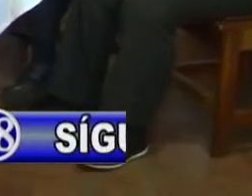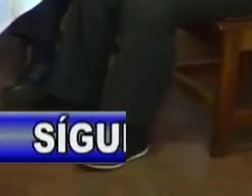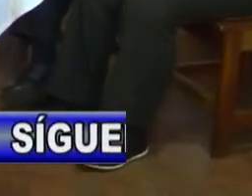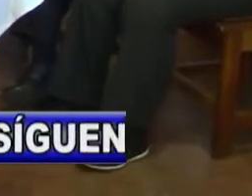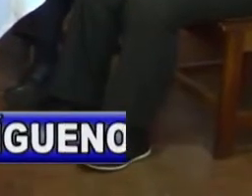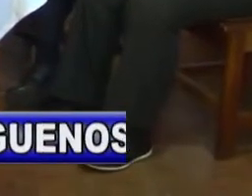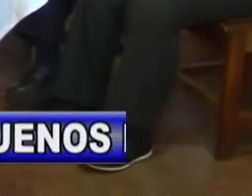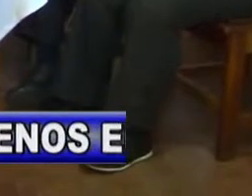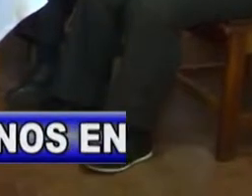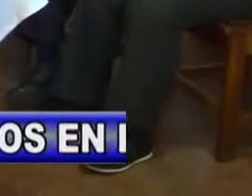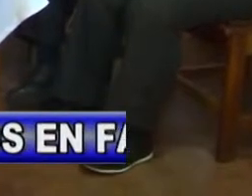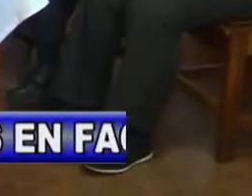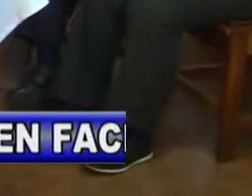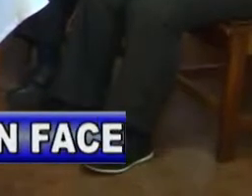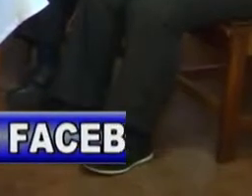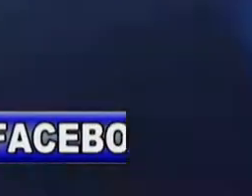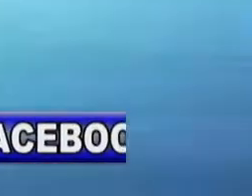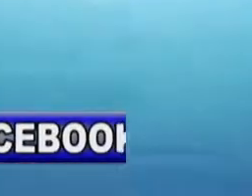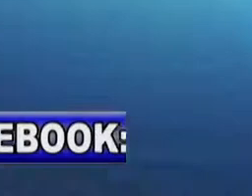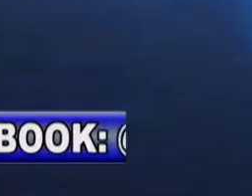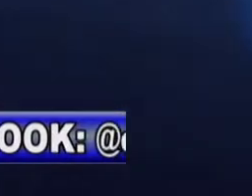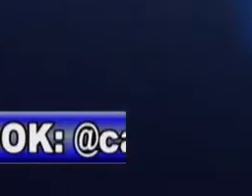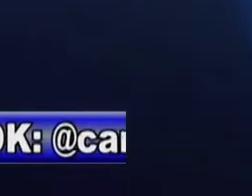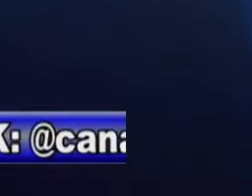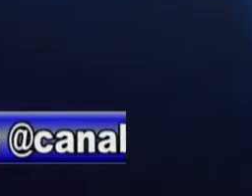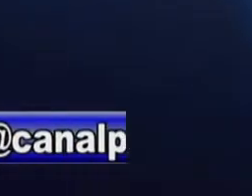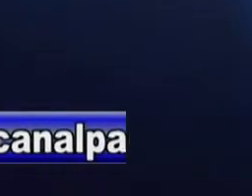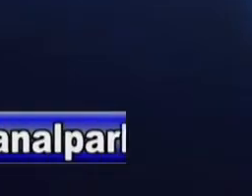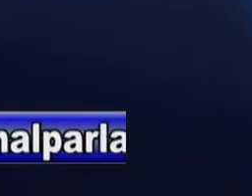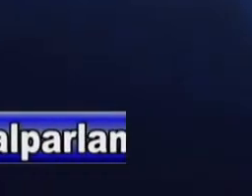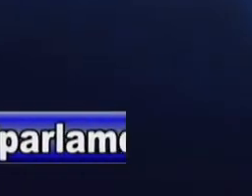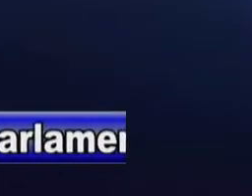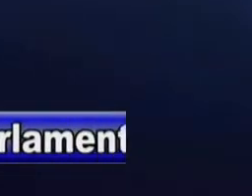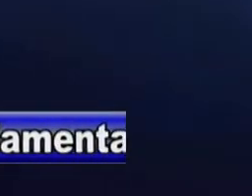parlamentario les informó Vanessa Paz.